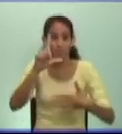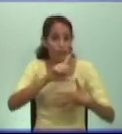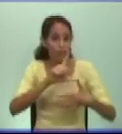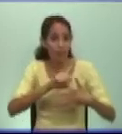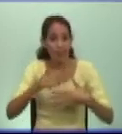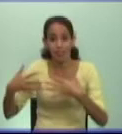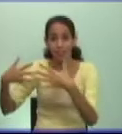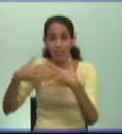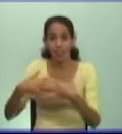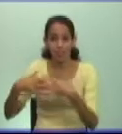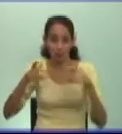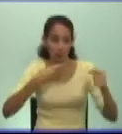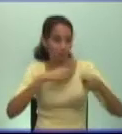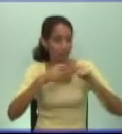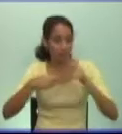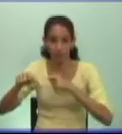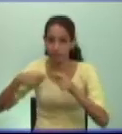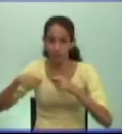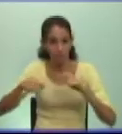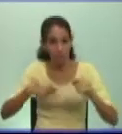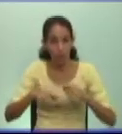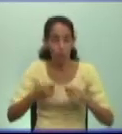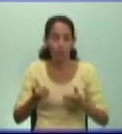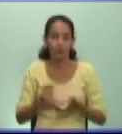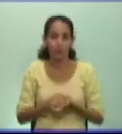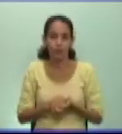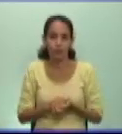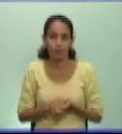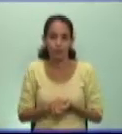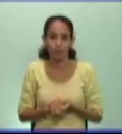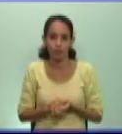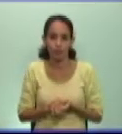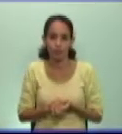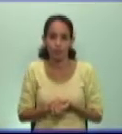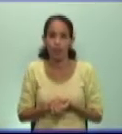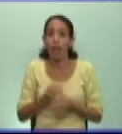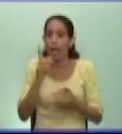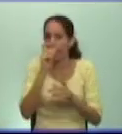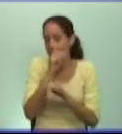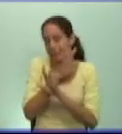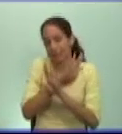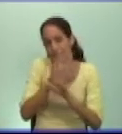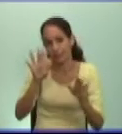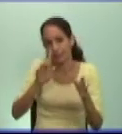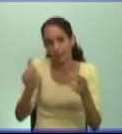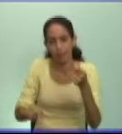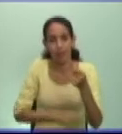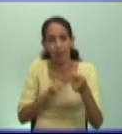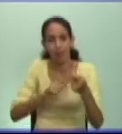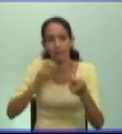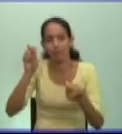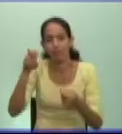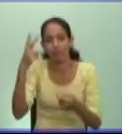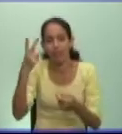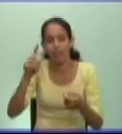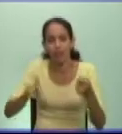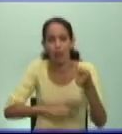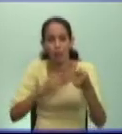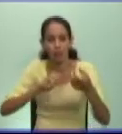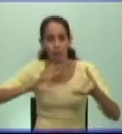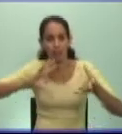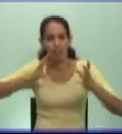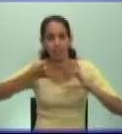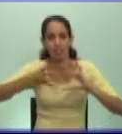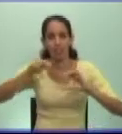propios países envueltos en la guerra. Pero después de terminada la Segunda Guerra Mundial, el periodo de posguerra, volvemos a lo mismo, a